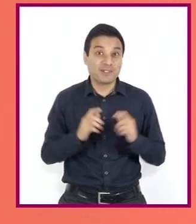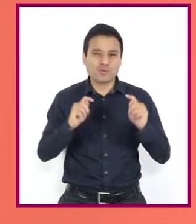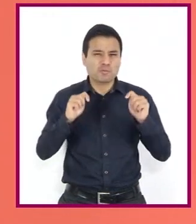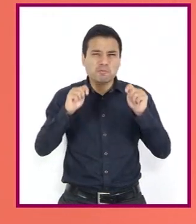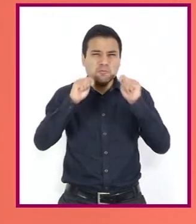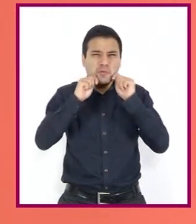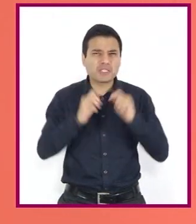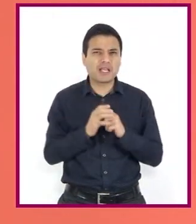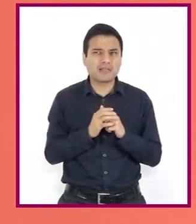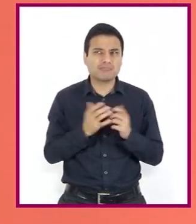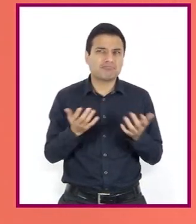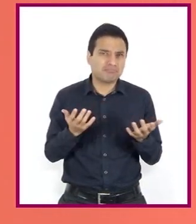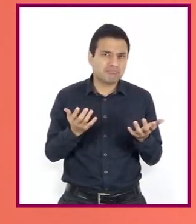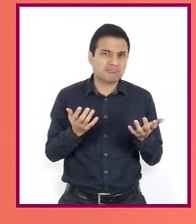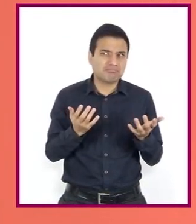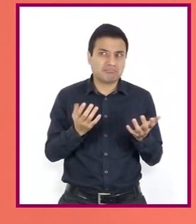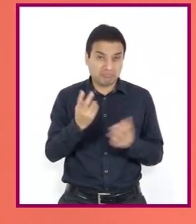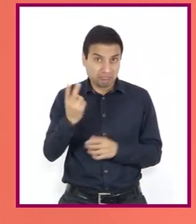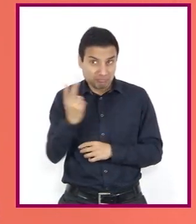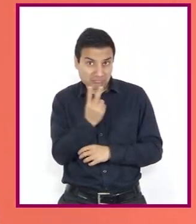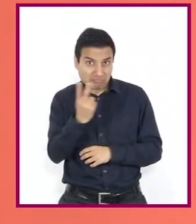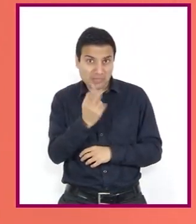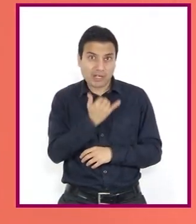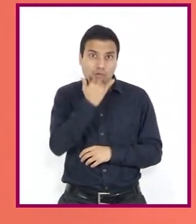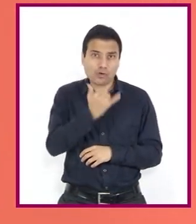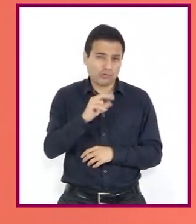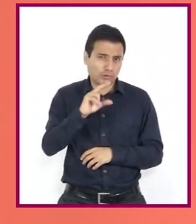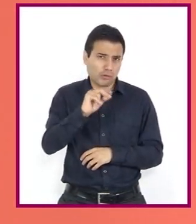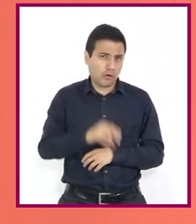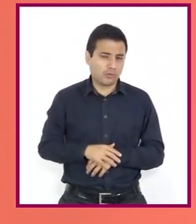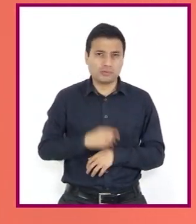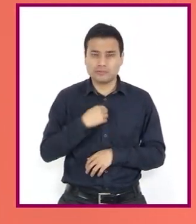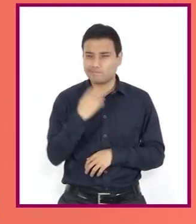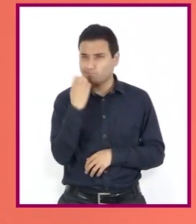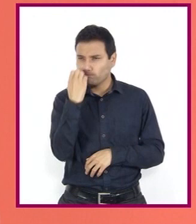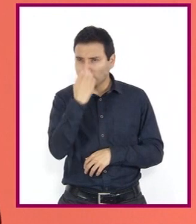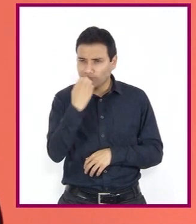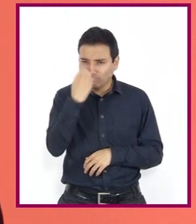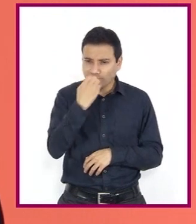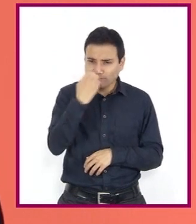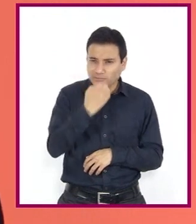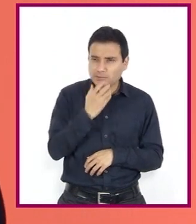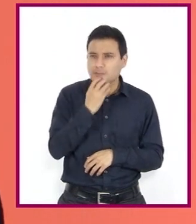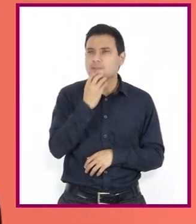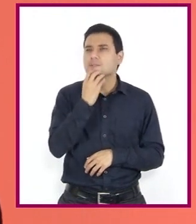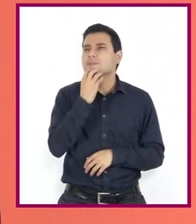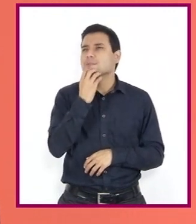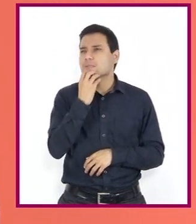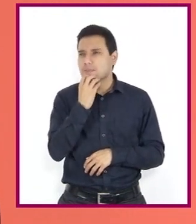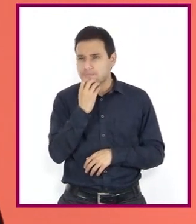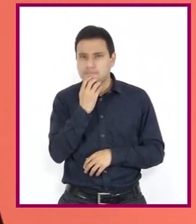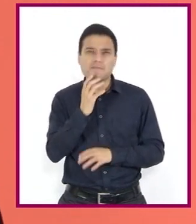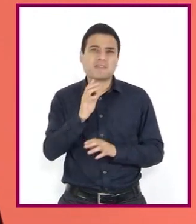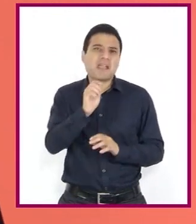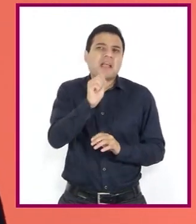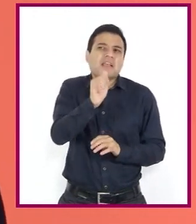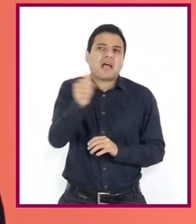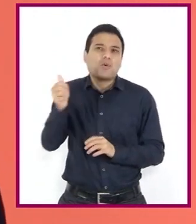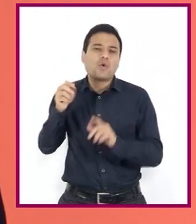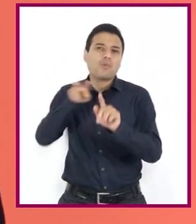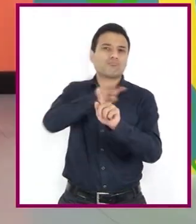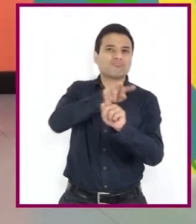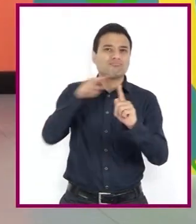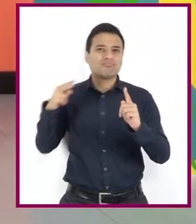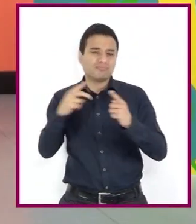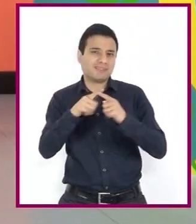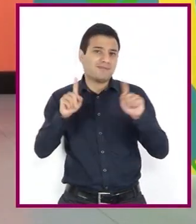no implica que alguno esté equivocado. Simplemente la observación realizada por cada uno se enfocó en aspectos